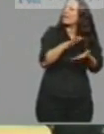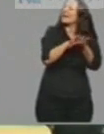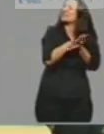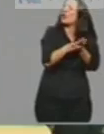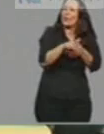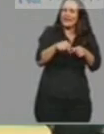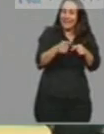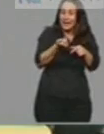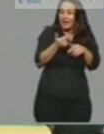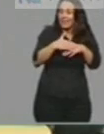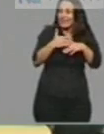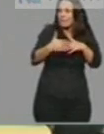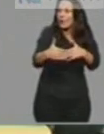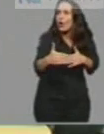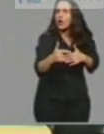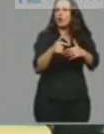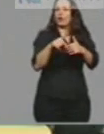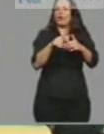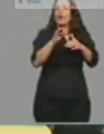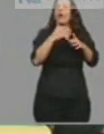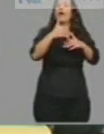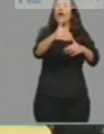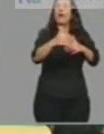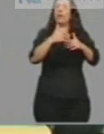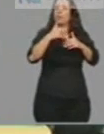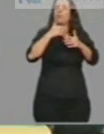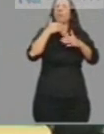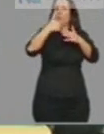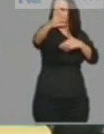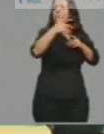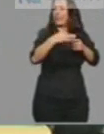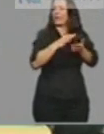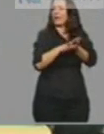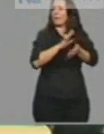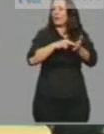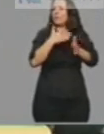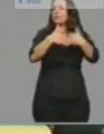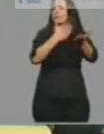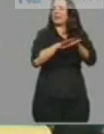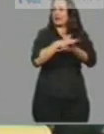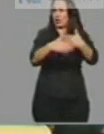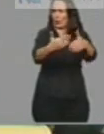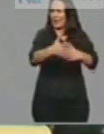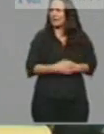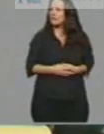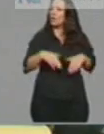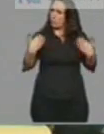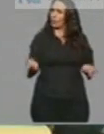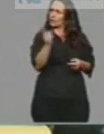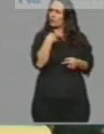solamente en el corto plazo, sino en el mediano y en el largo plazo. Por eso, hemos